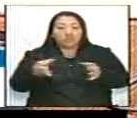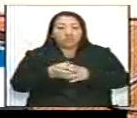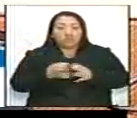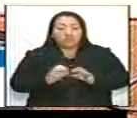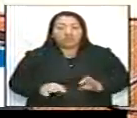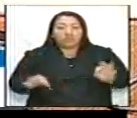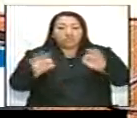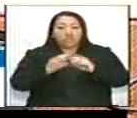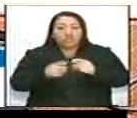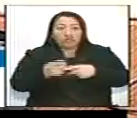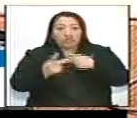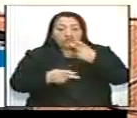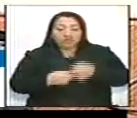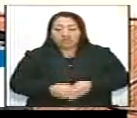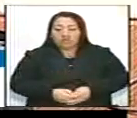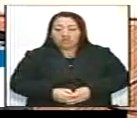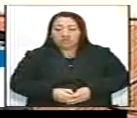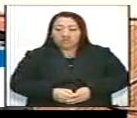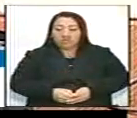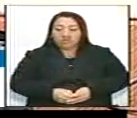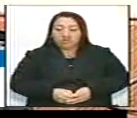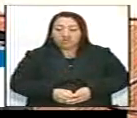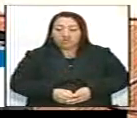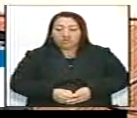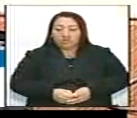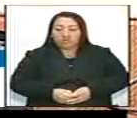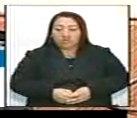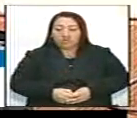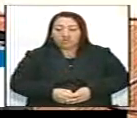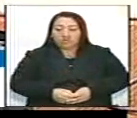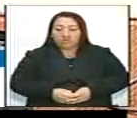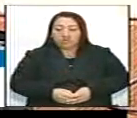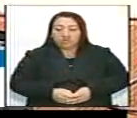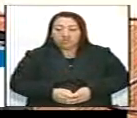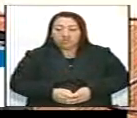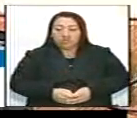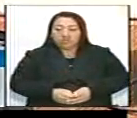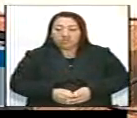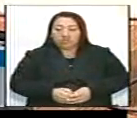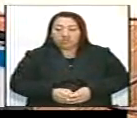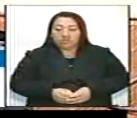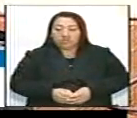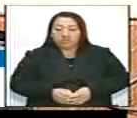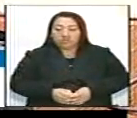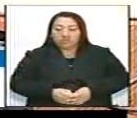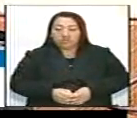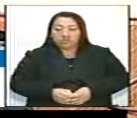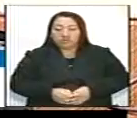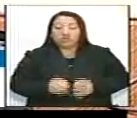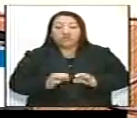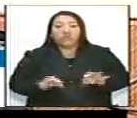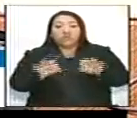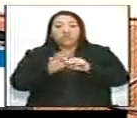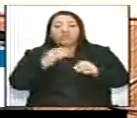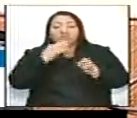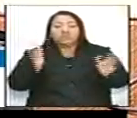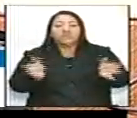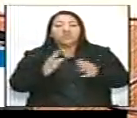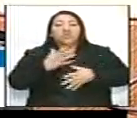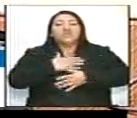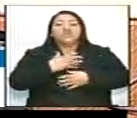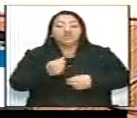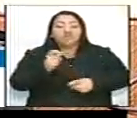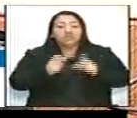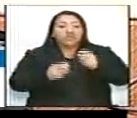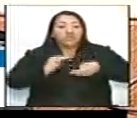la visita domiciliaria es muy importante. ¿Por qué? Porque la visita domiciliaria está hecha por los promotores de salud o